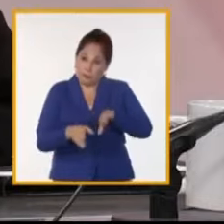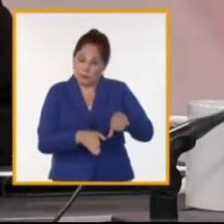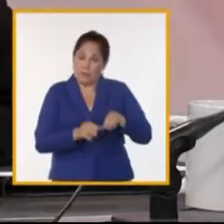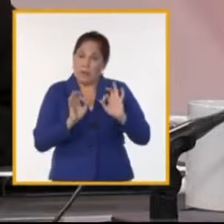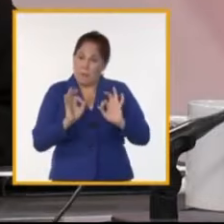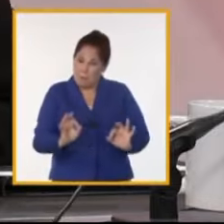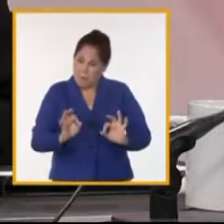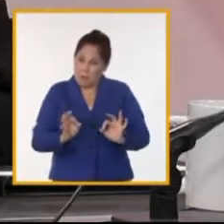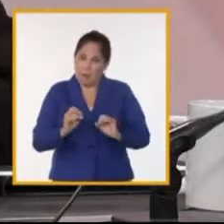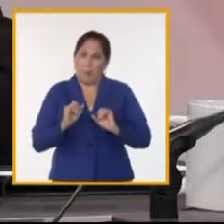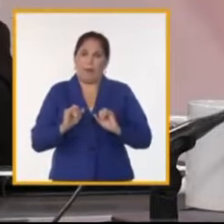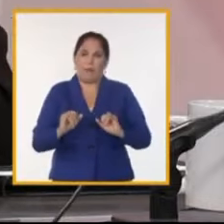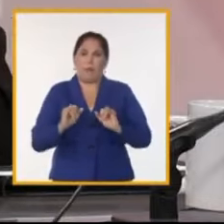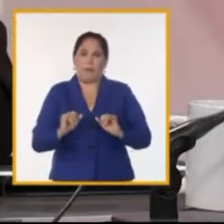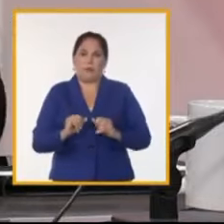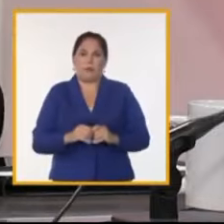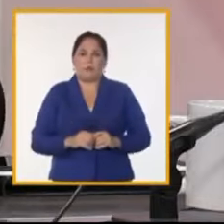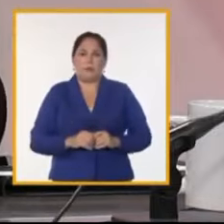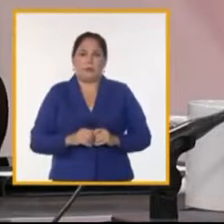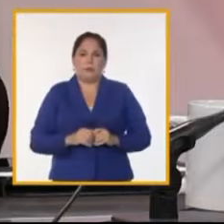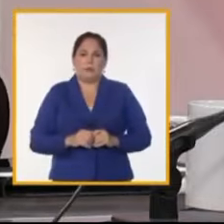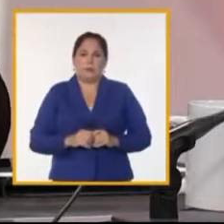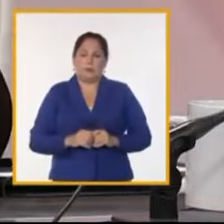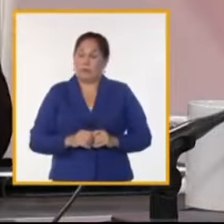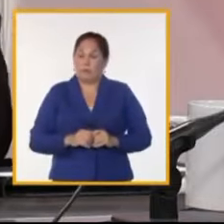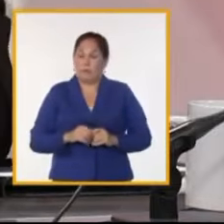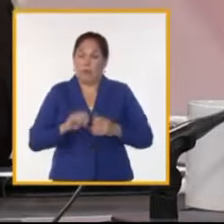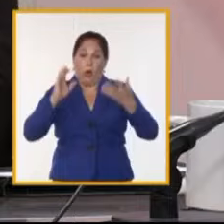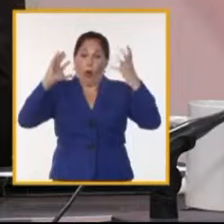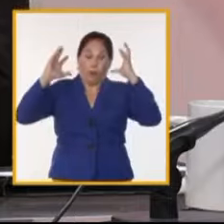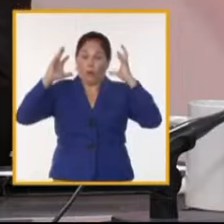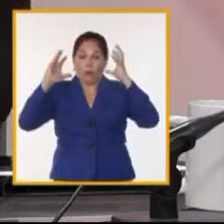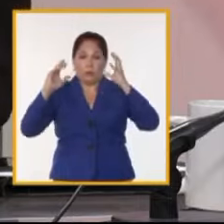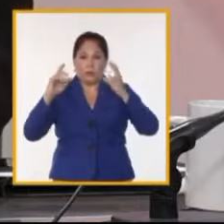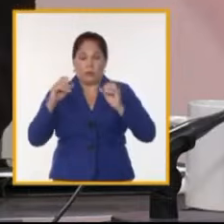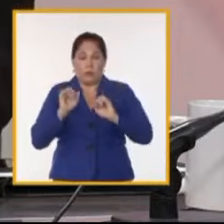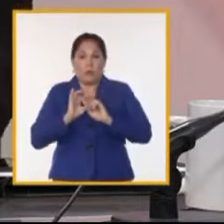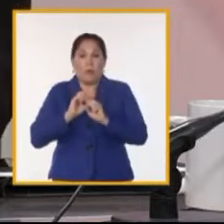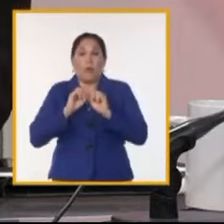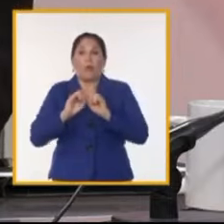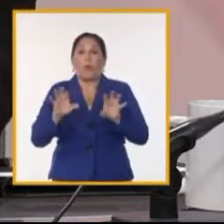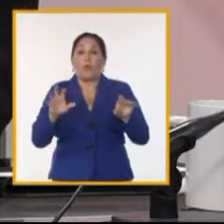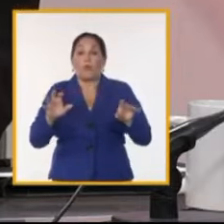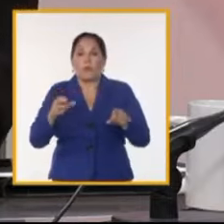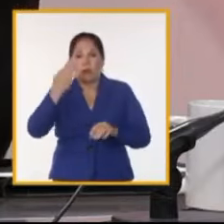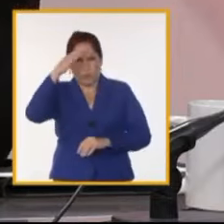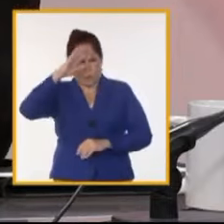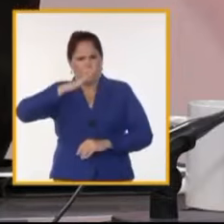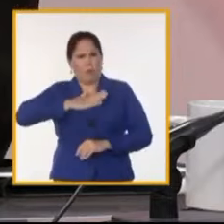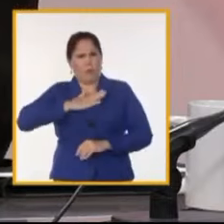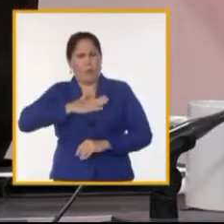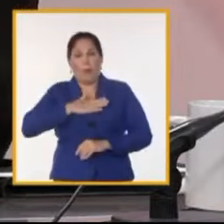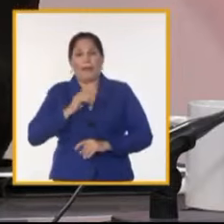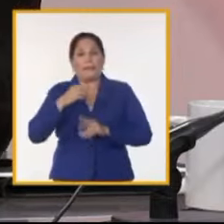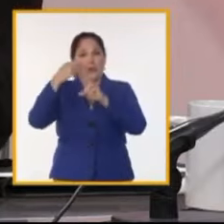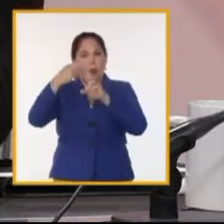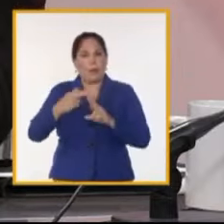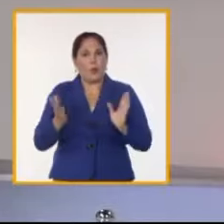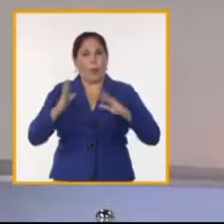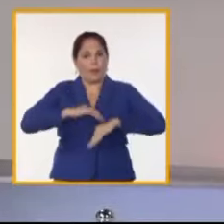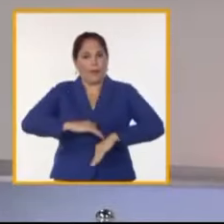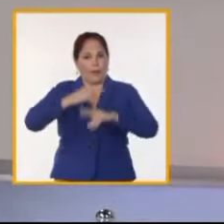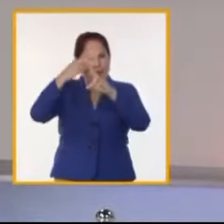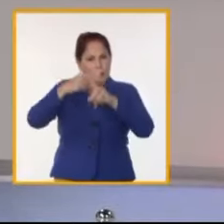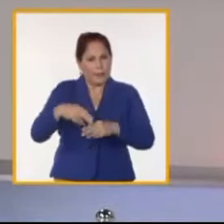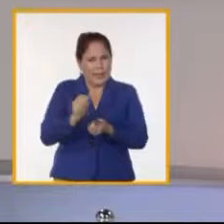era la noticia pero sin duda Oliver se creó una confusión inmediatamente que salió la noticia muchos empezaron a decir Cuba la sacaron de la lista de países